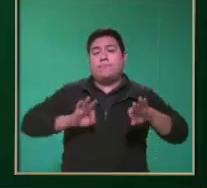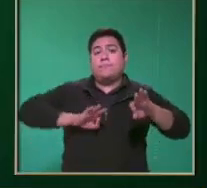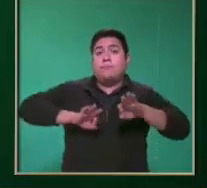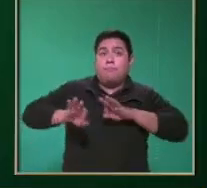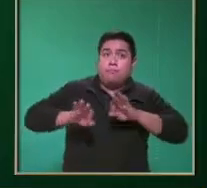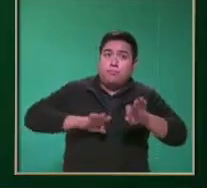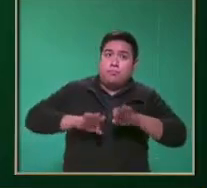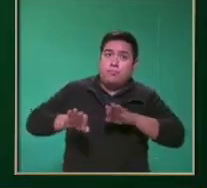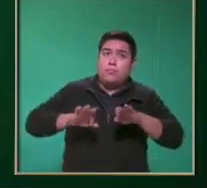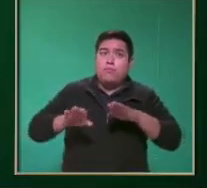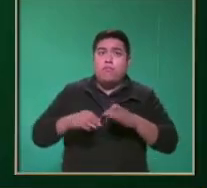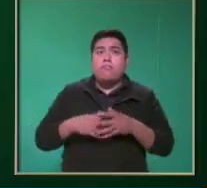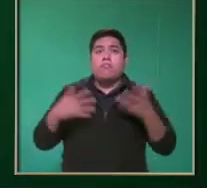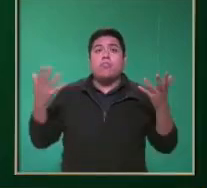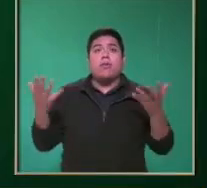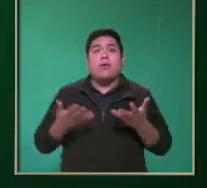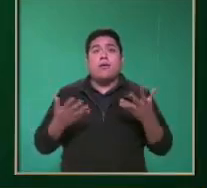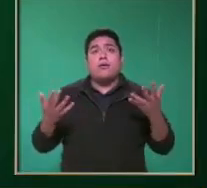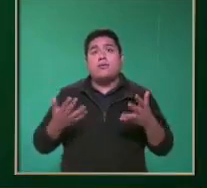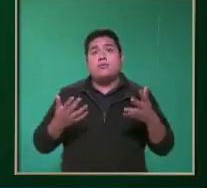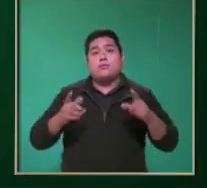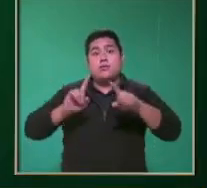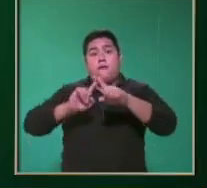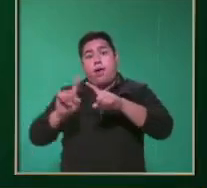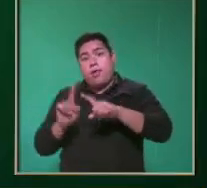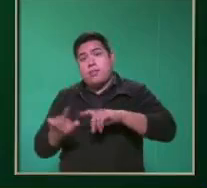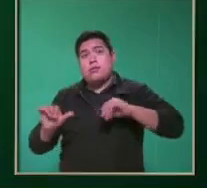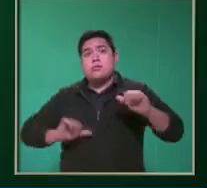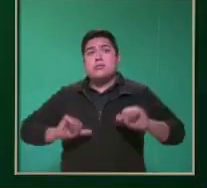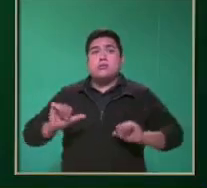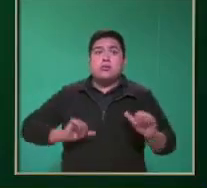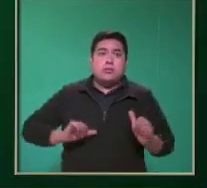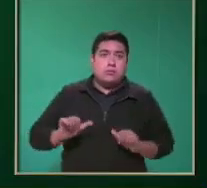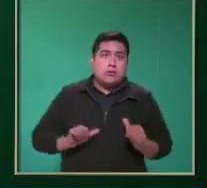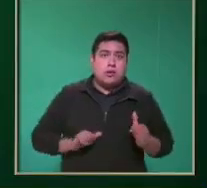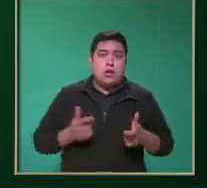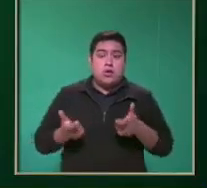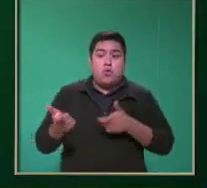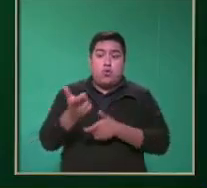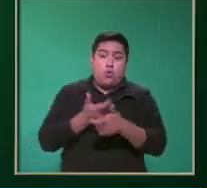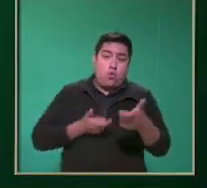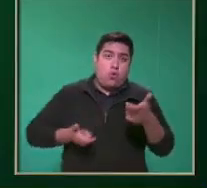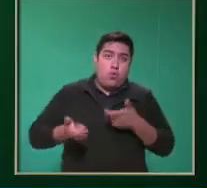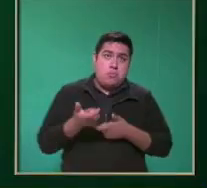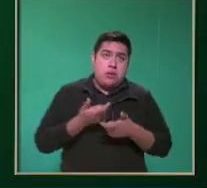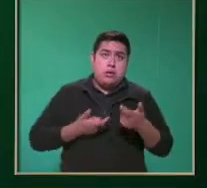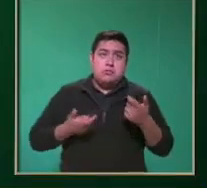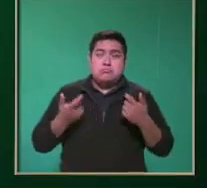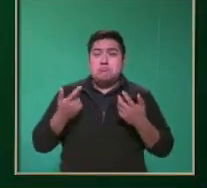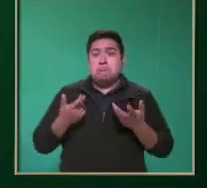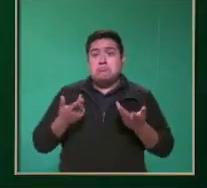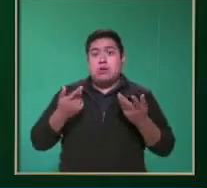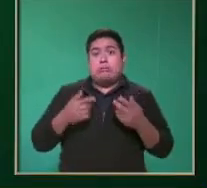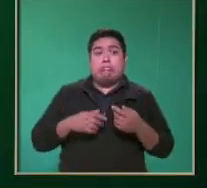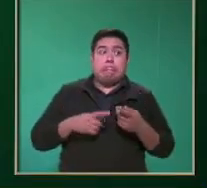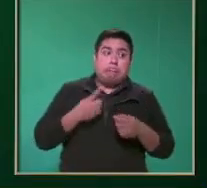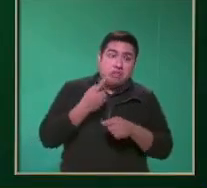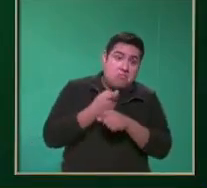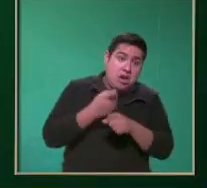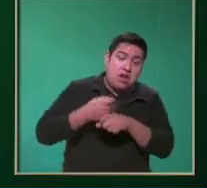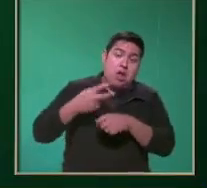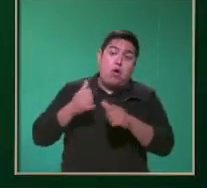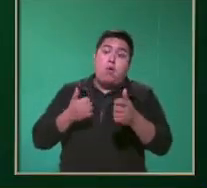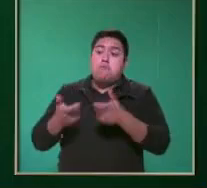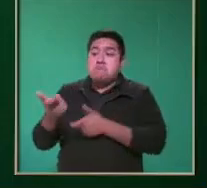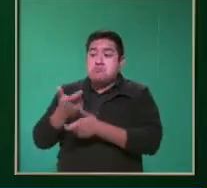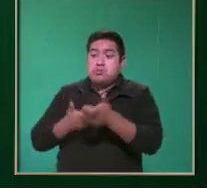que hagamos algún tipo de trabajo, alguna actividad económica, no importa si es primaria, si es un